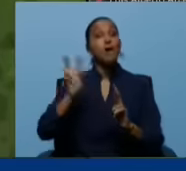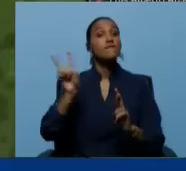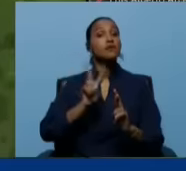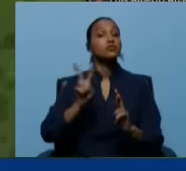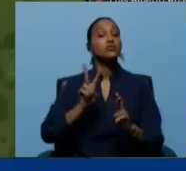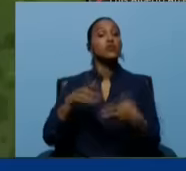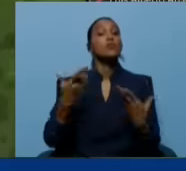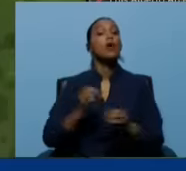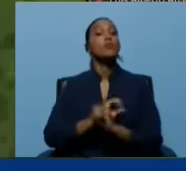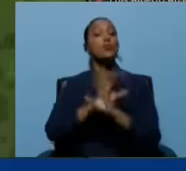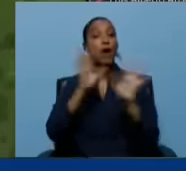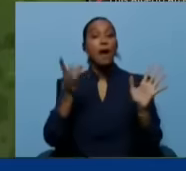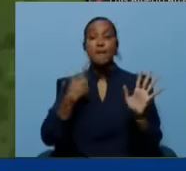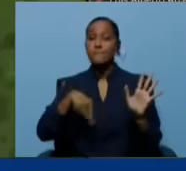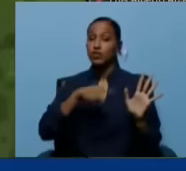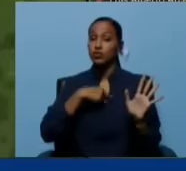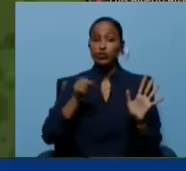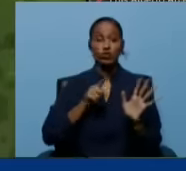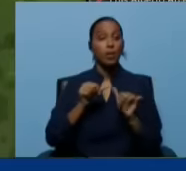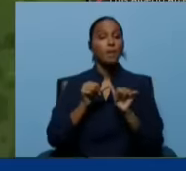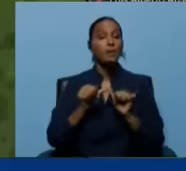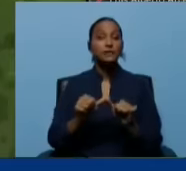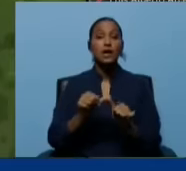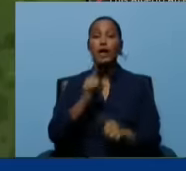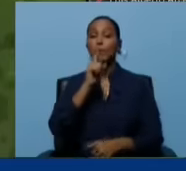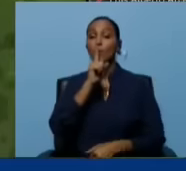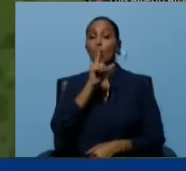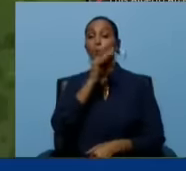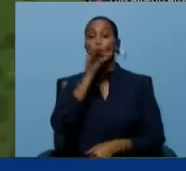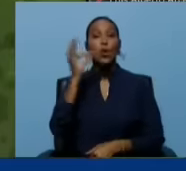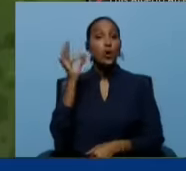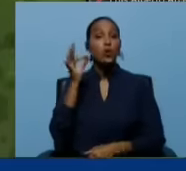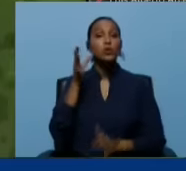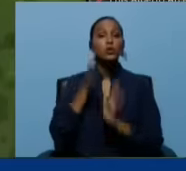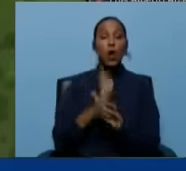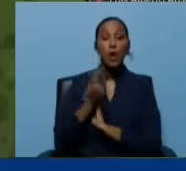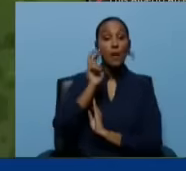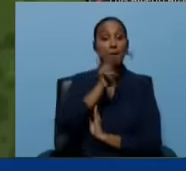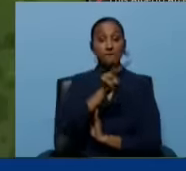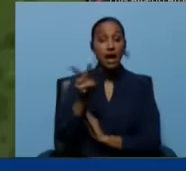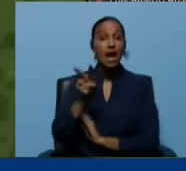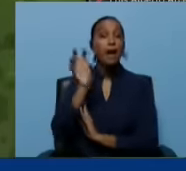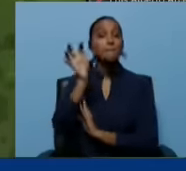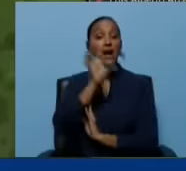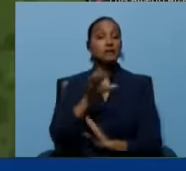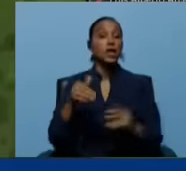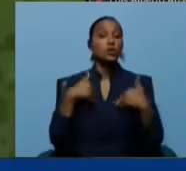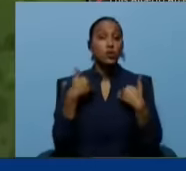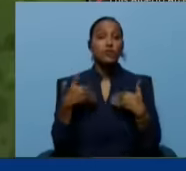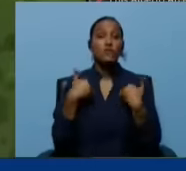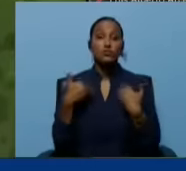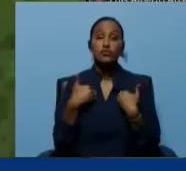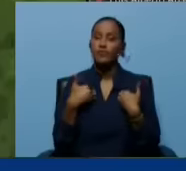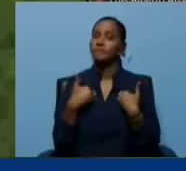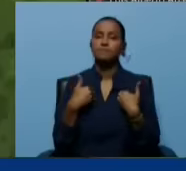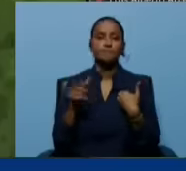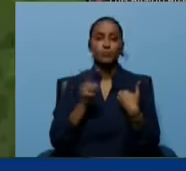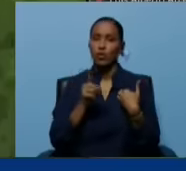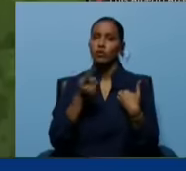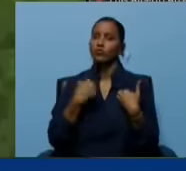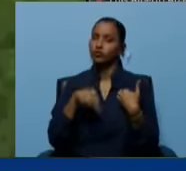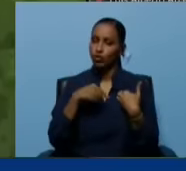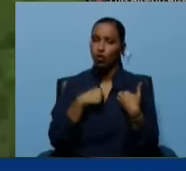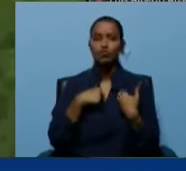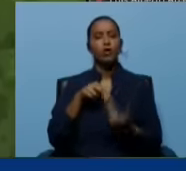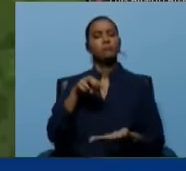no permaneceremos al margen ni en silencio frente a los ultrajes y la injerencia desembozada del imperio,